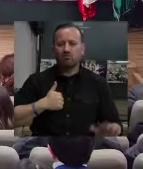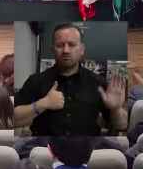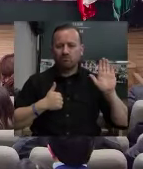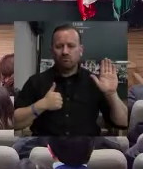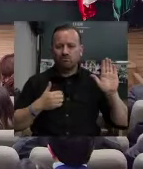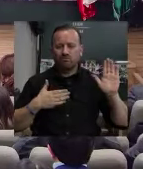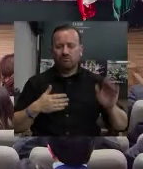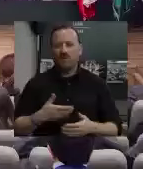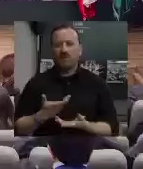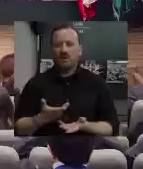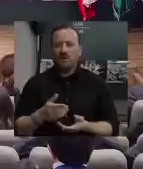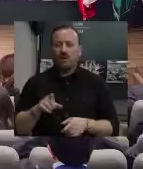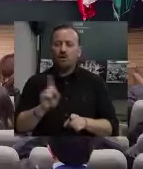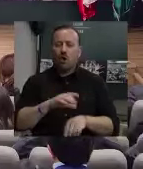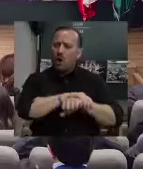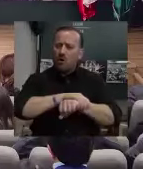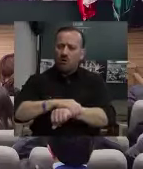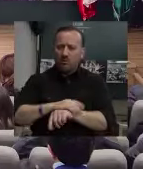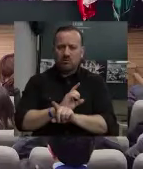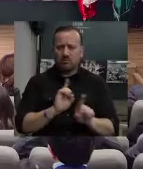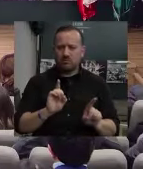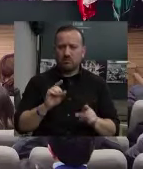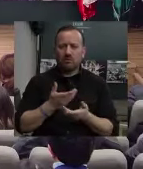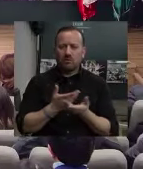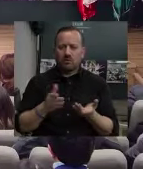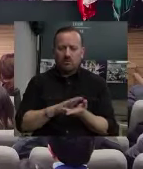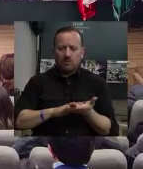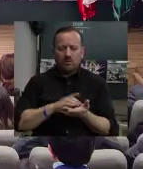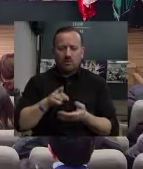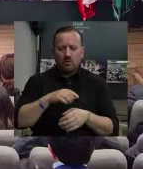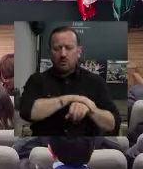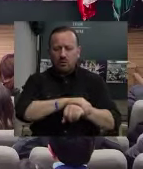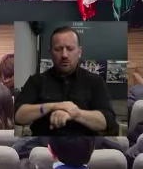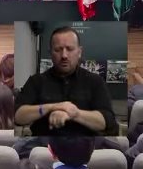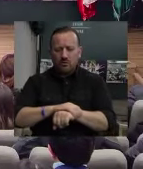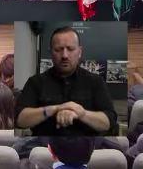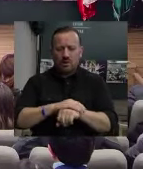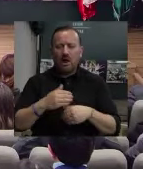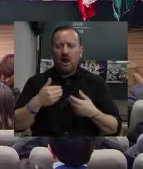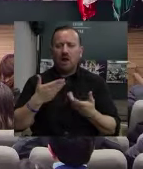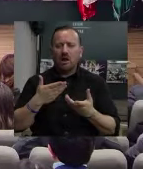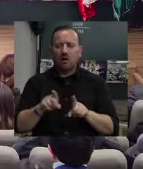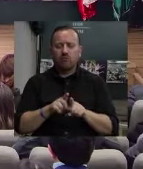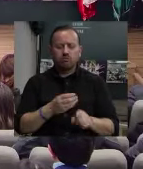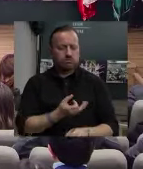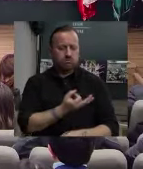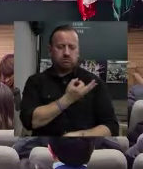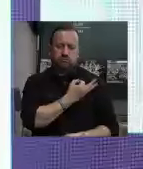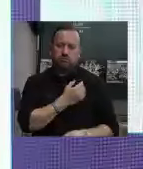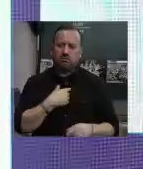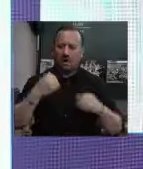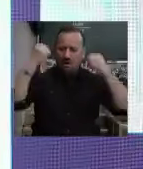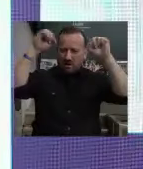no es una obligación Ah es que usted está obligado a darme una placa deportiva No yo no estoy obligado